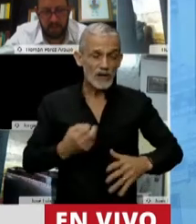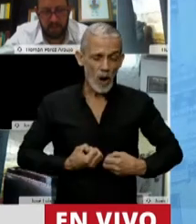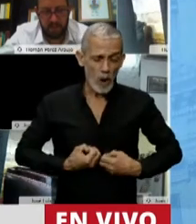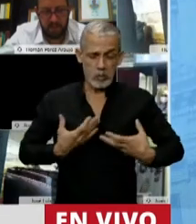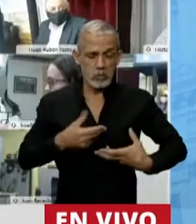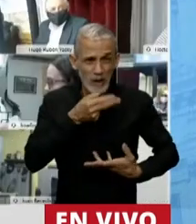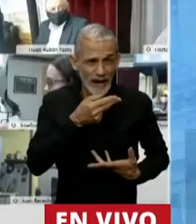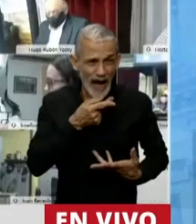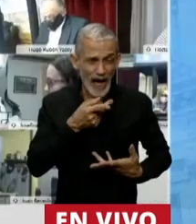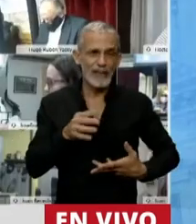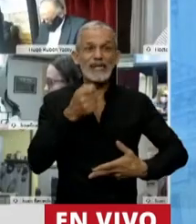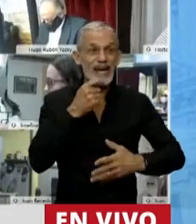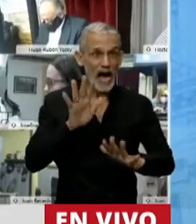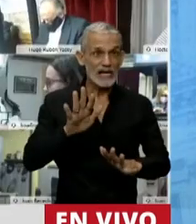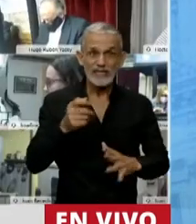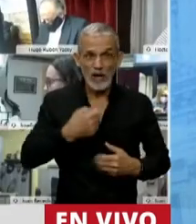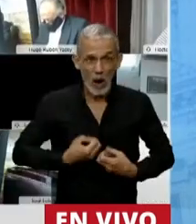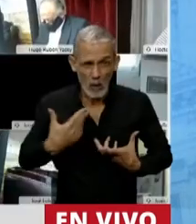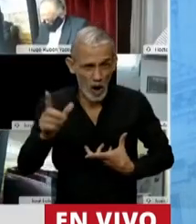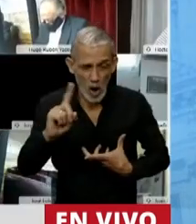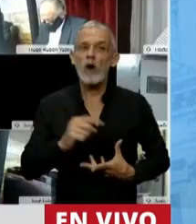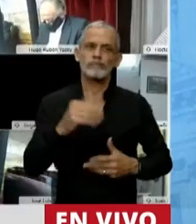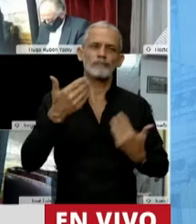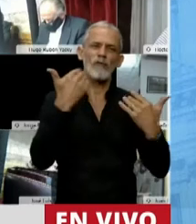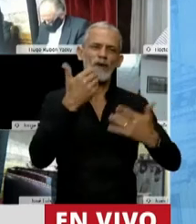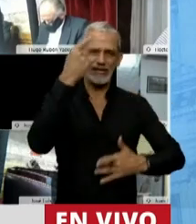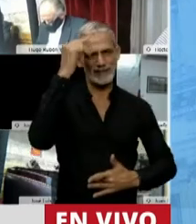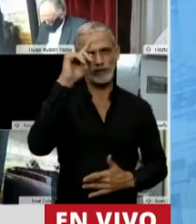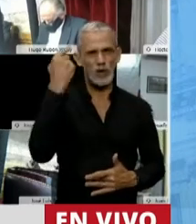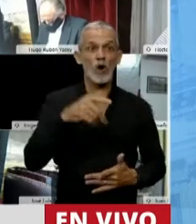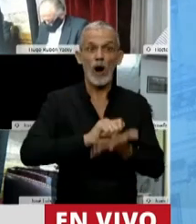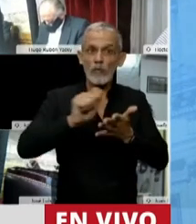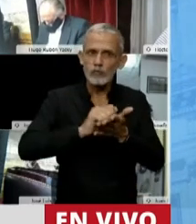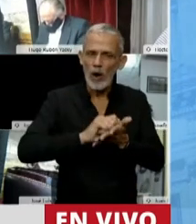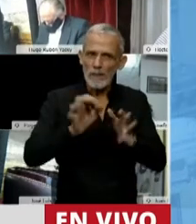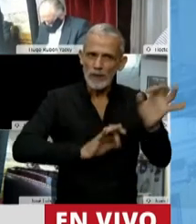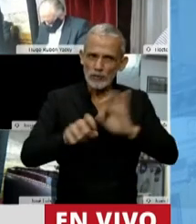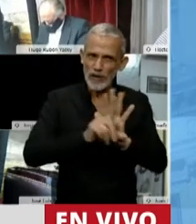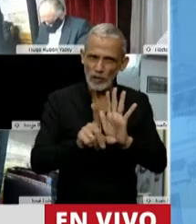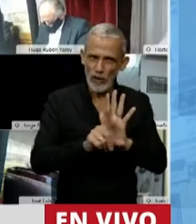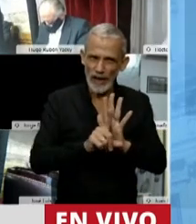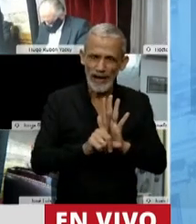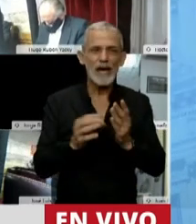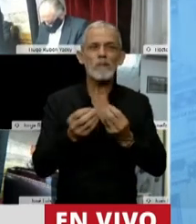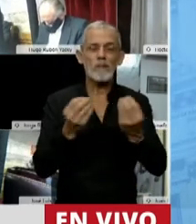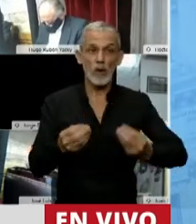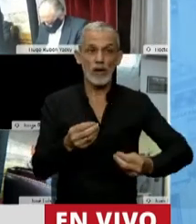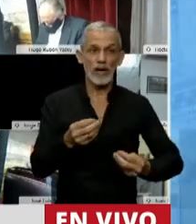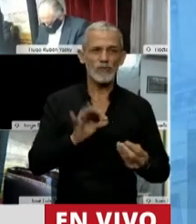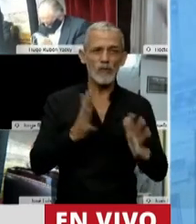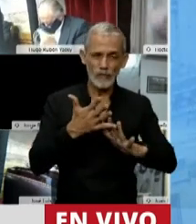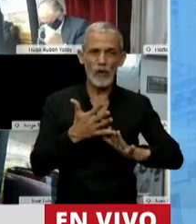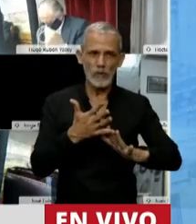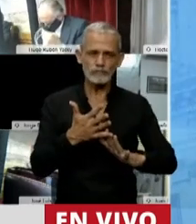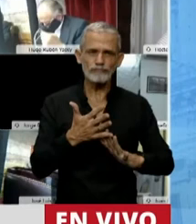mismo felicitó al estado al felicito a los autores de este proyecto porque de una u otra